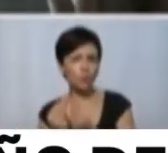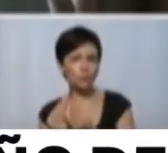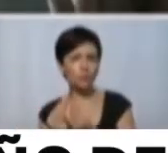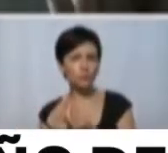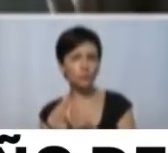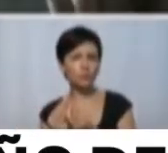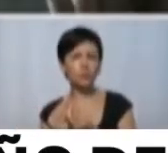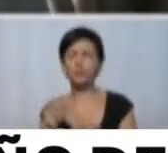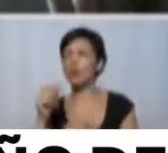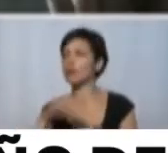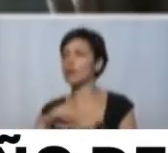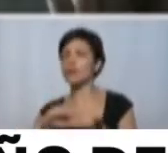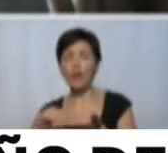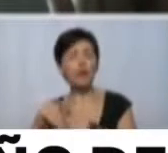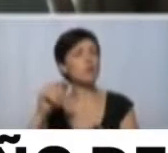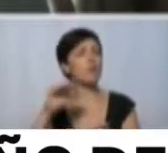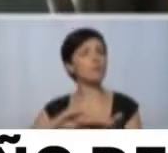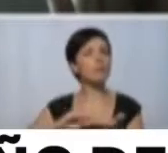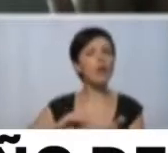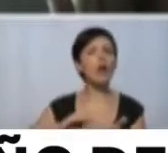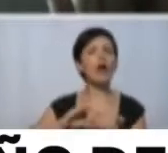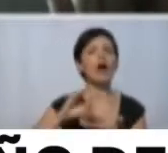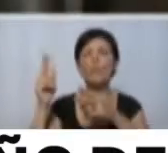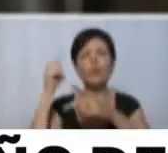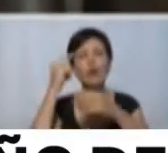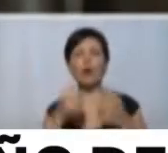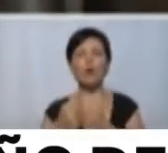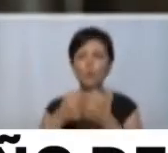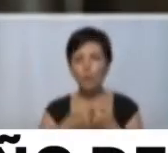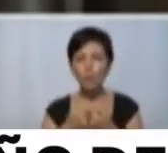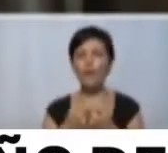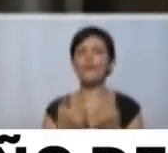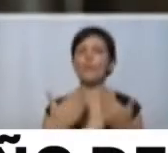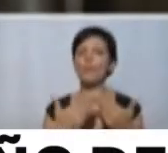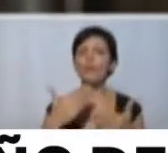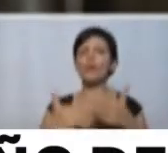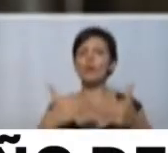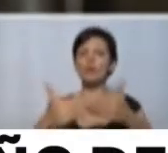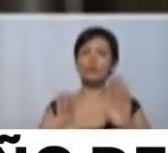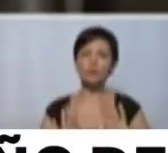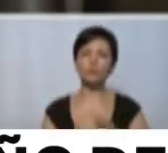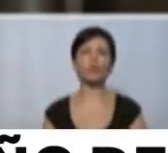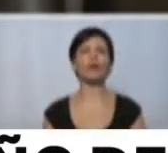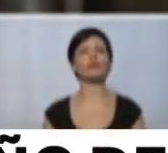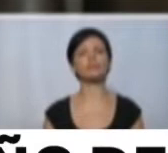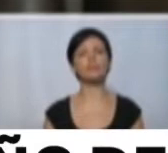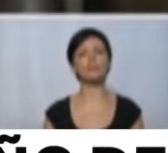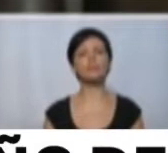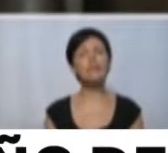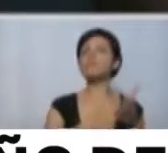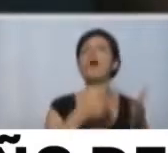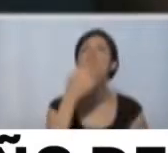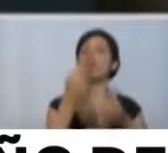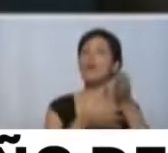concursan para un cargo de juez o de fiscal o de defensor, formación en la materia a la que se van a dedicar, también pueda